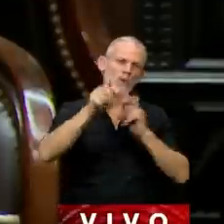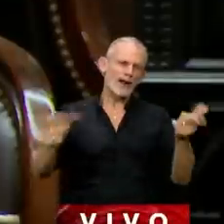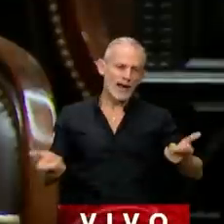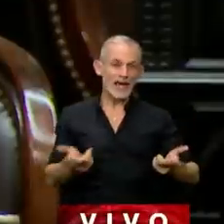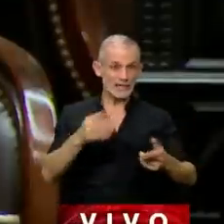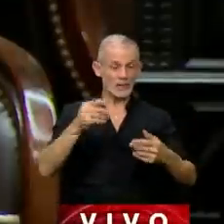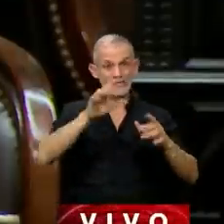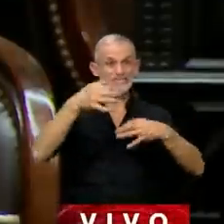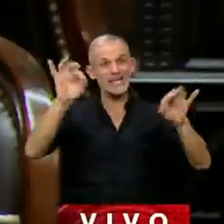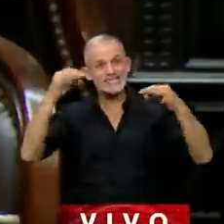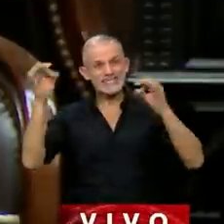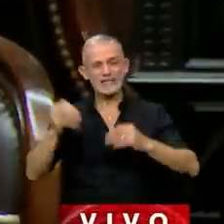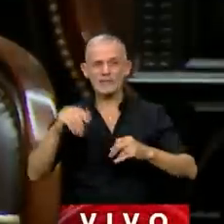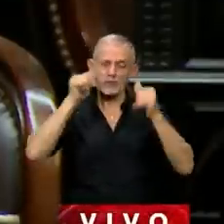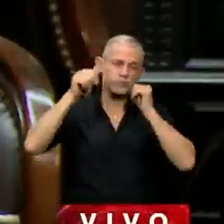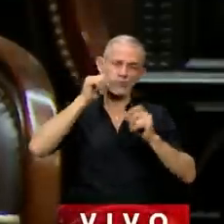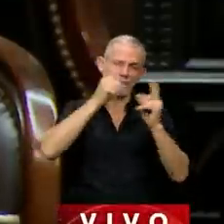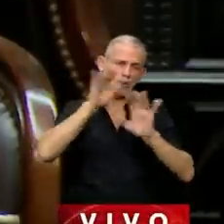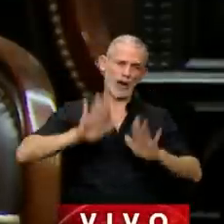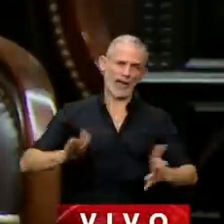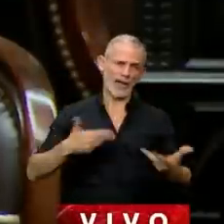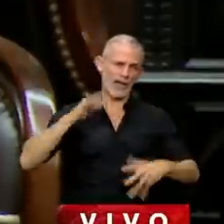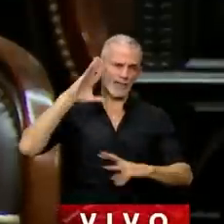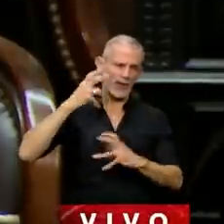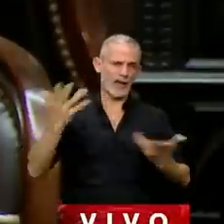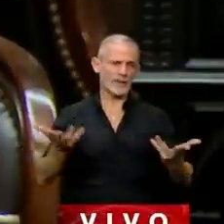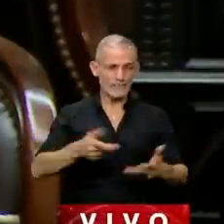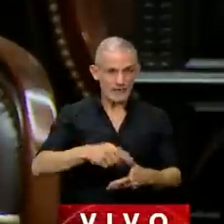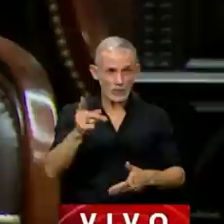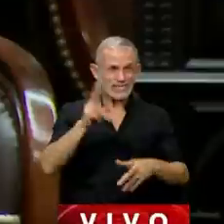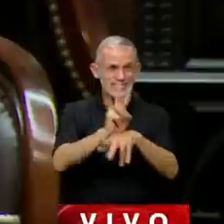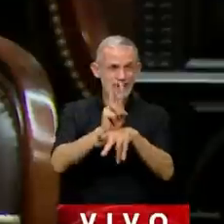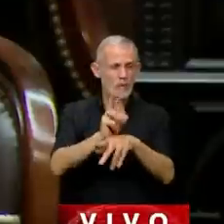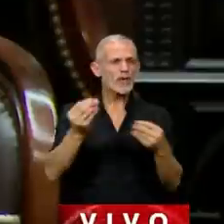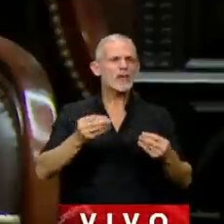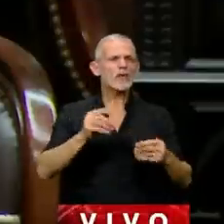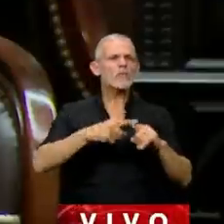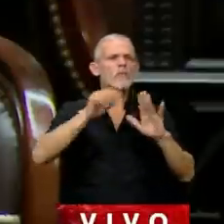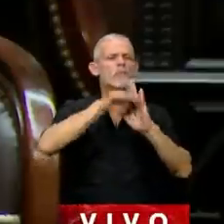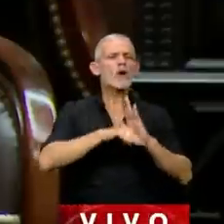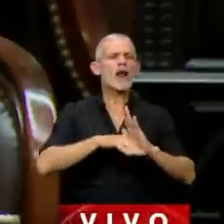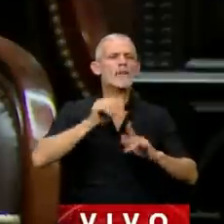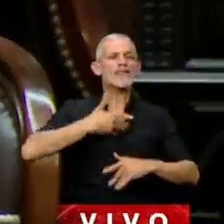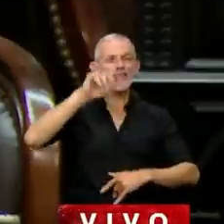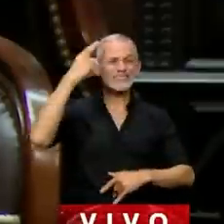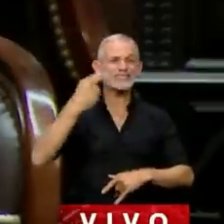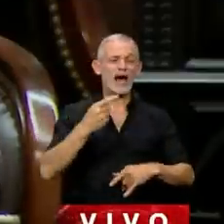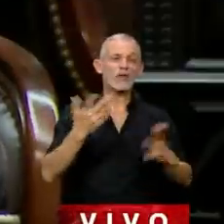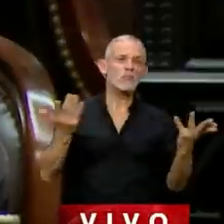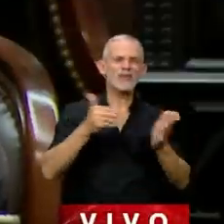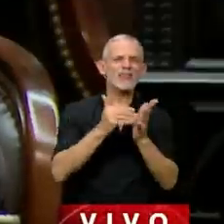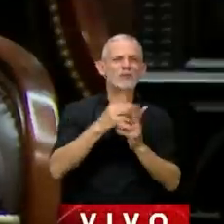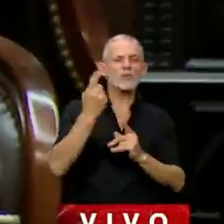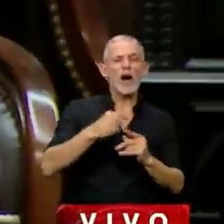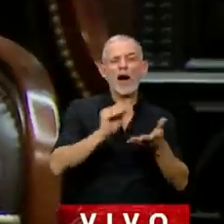y quienes sobreviven tienen secuelas. Por eso tenemos que abordar la seguridad como una política de Estado que no dependa de una u